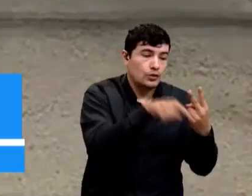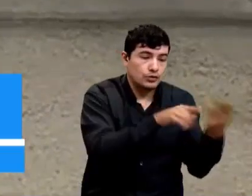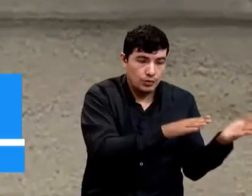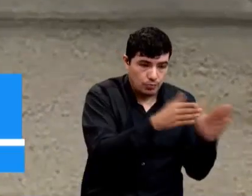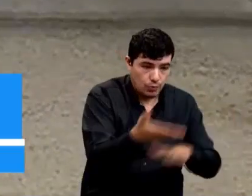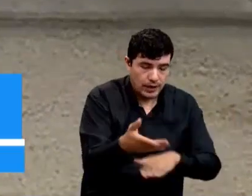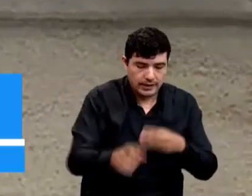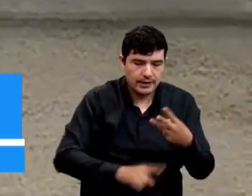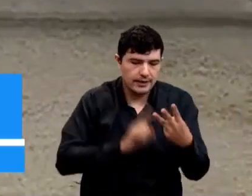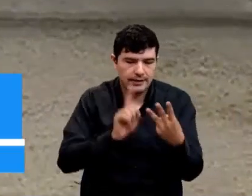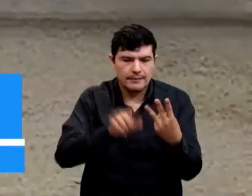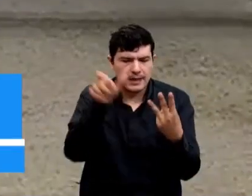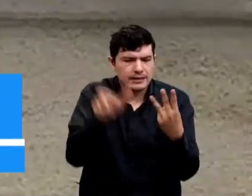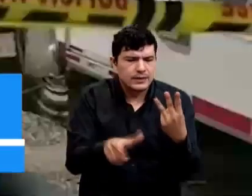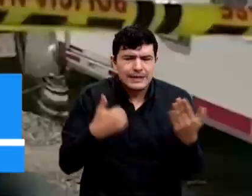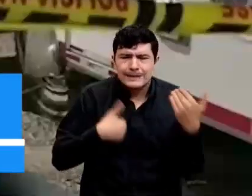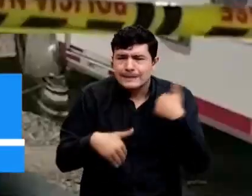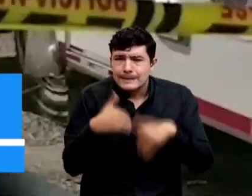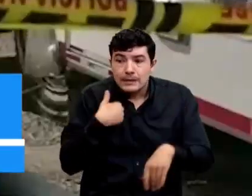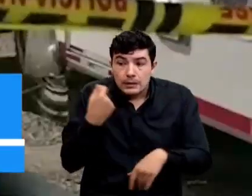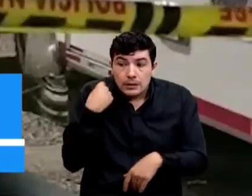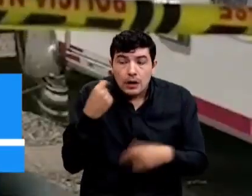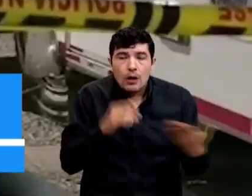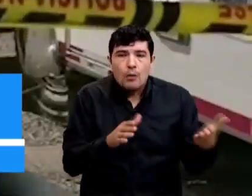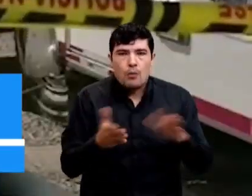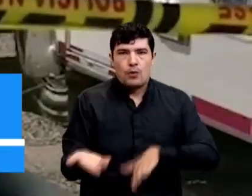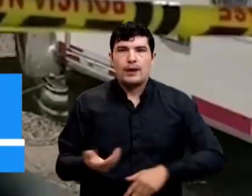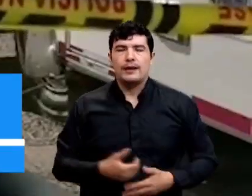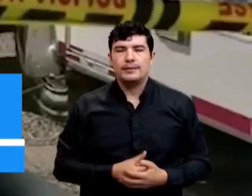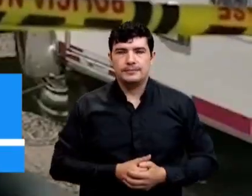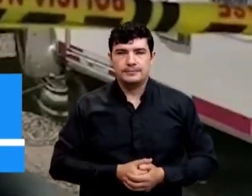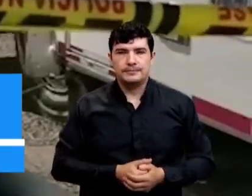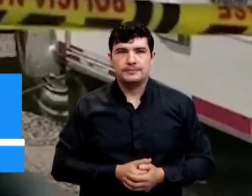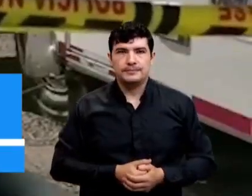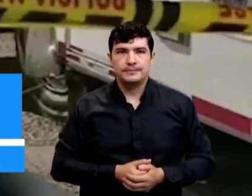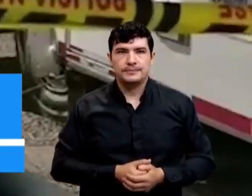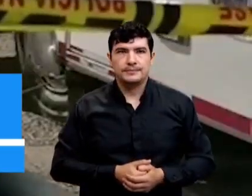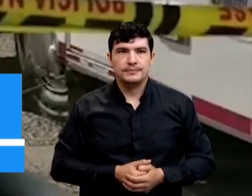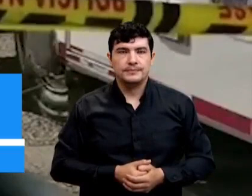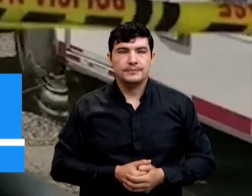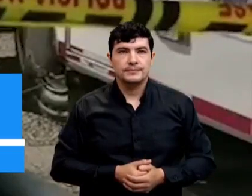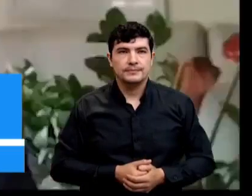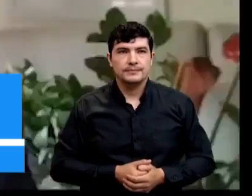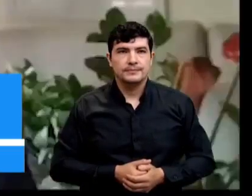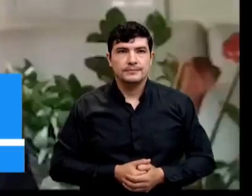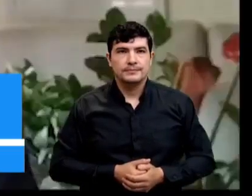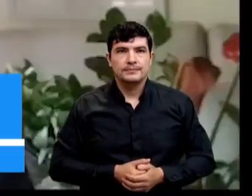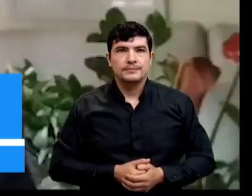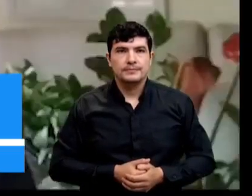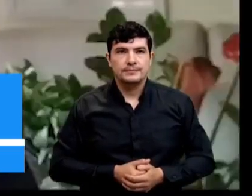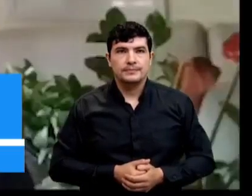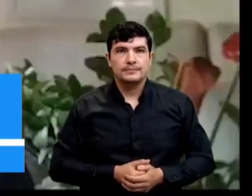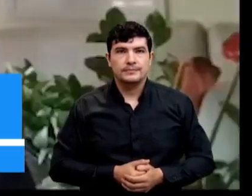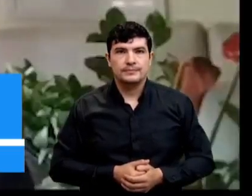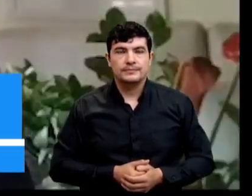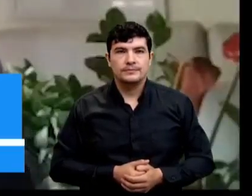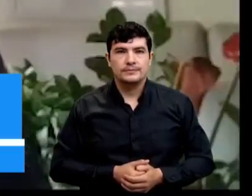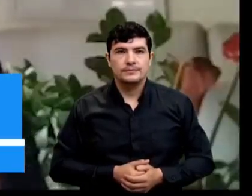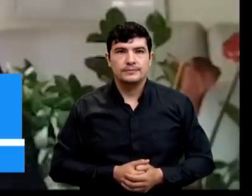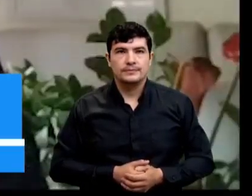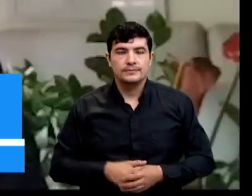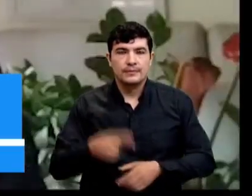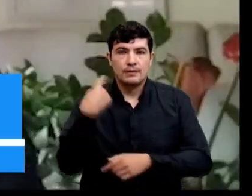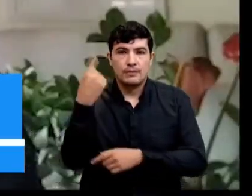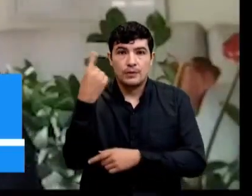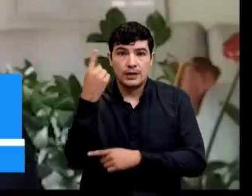y una gravemente herida que falleció en las últimas horas en un centro asistencial. Es necesario continuar con las políticas de seguridad y